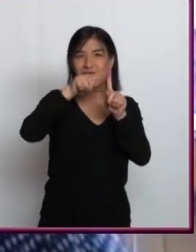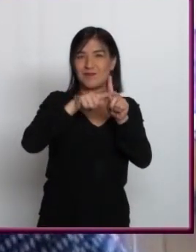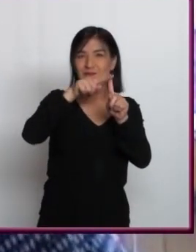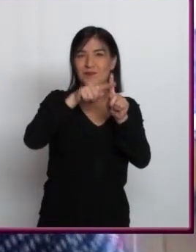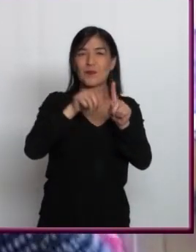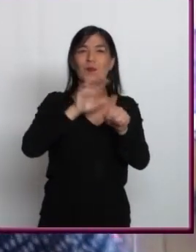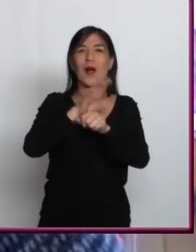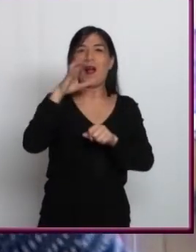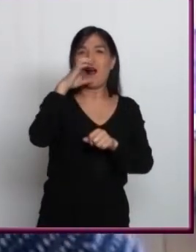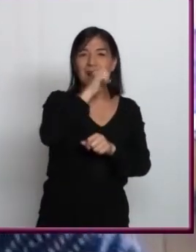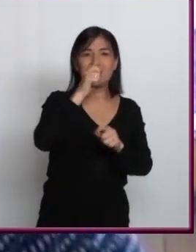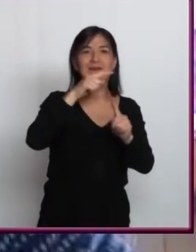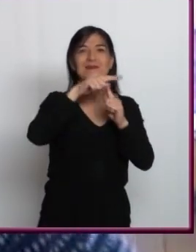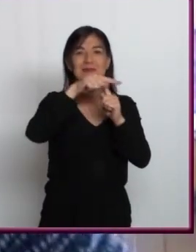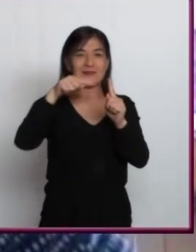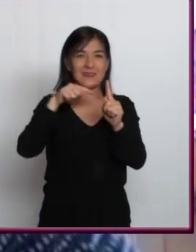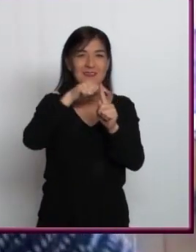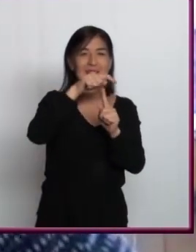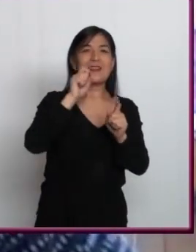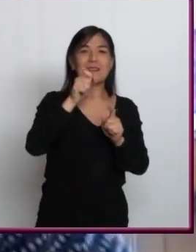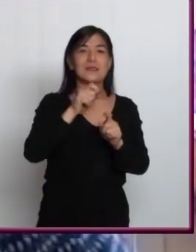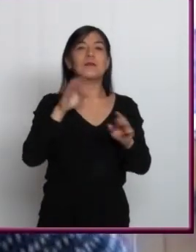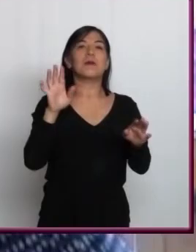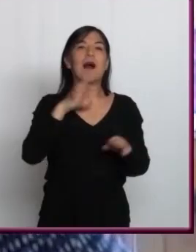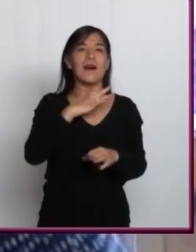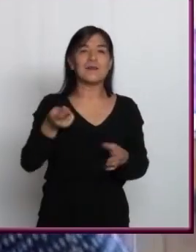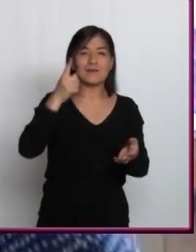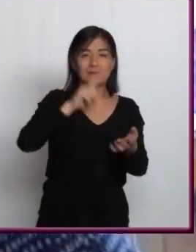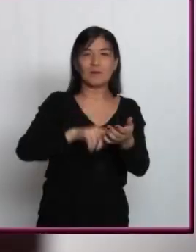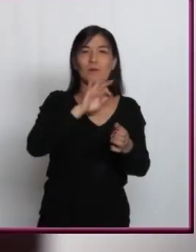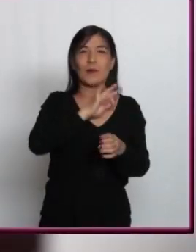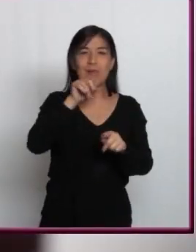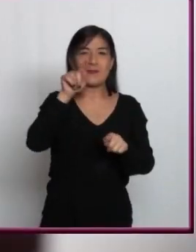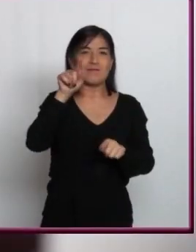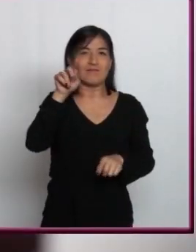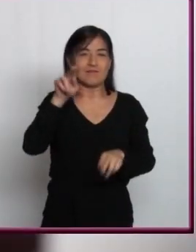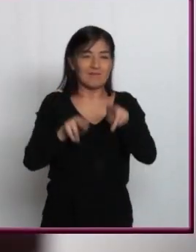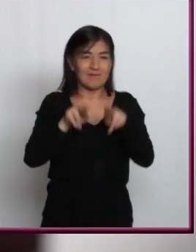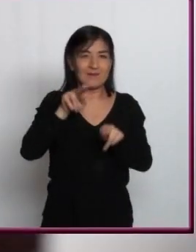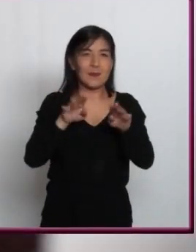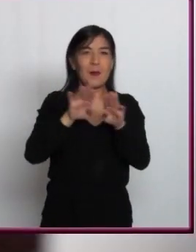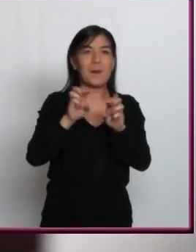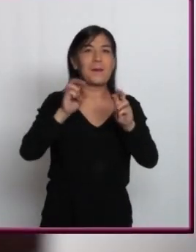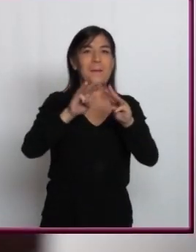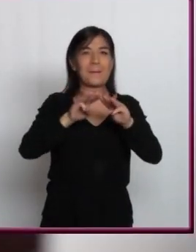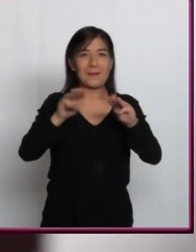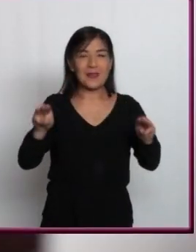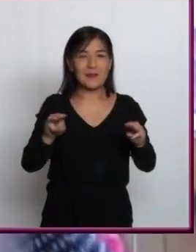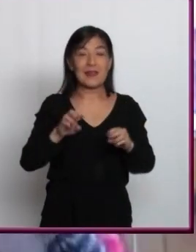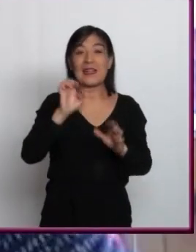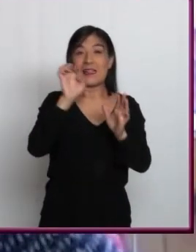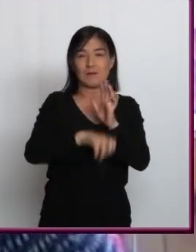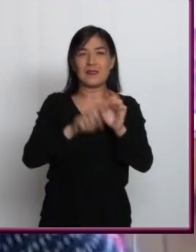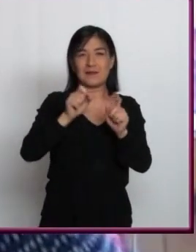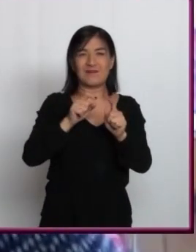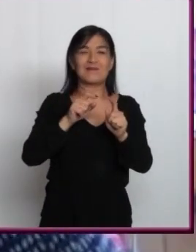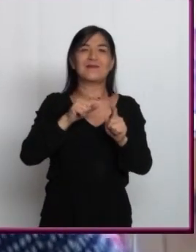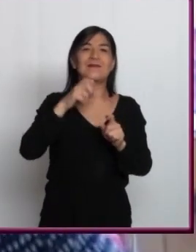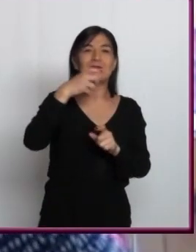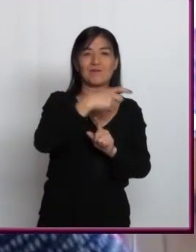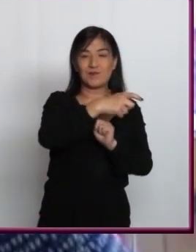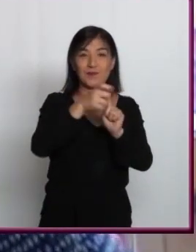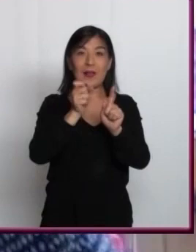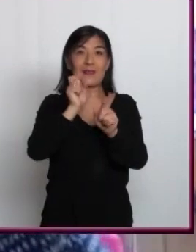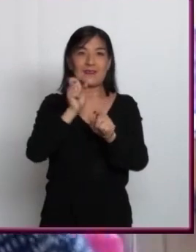de su atmósfera, y eso es porque es la parte del exoplaneta que podemos medir. Entonces, por ejemplo, en el caso de un exoplaneta rocoso como la